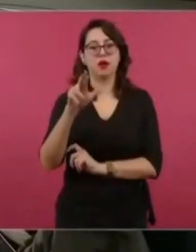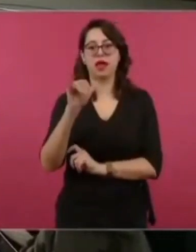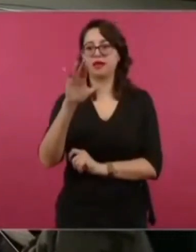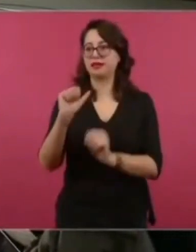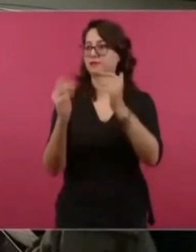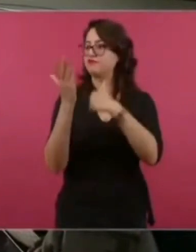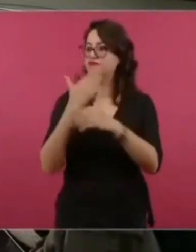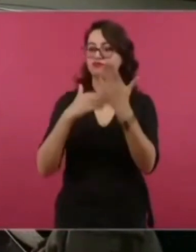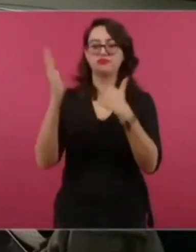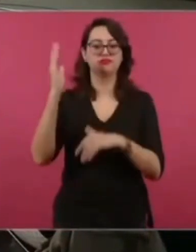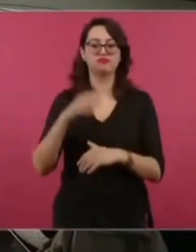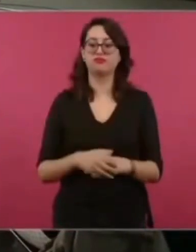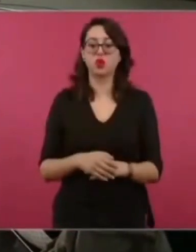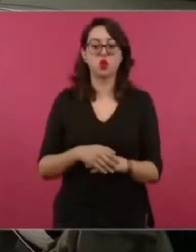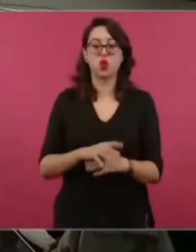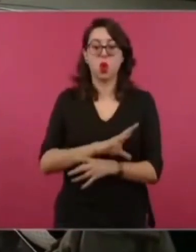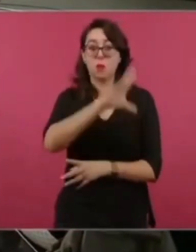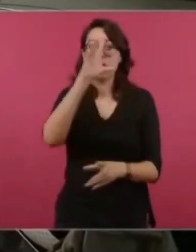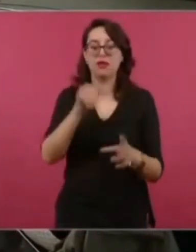El Poder Judicial